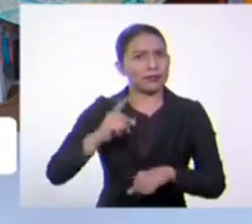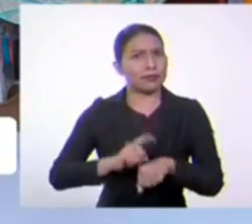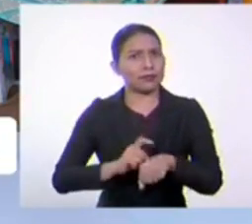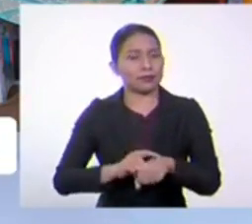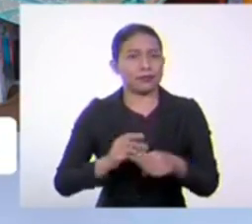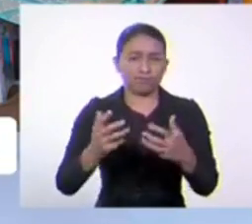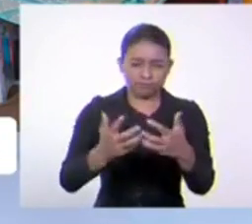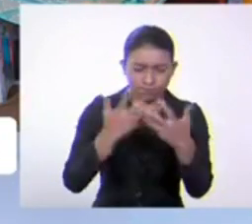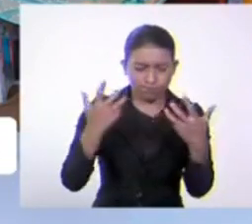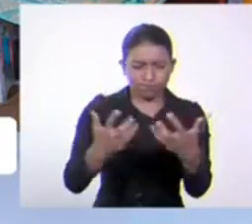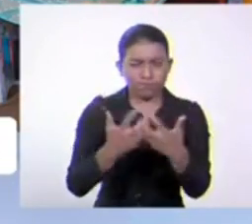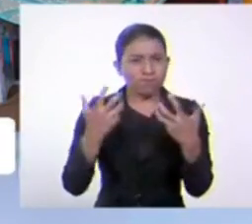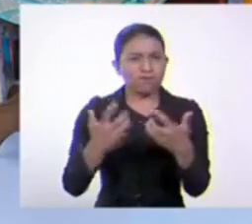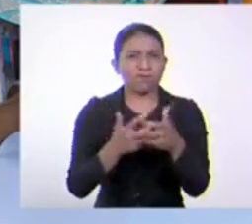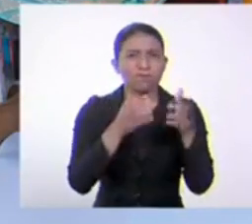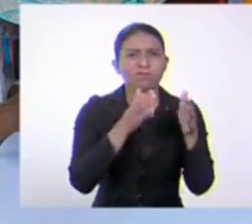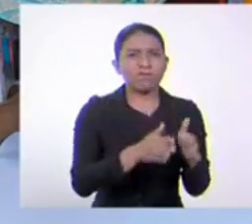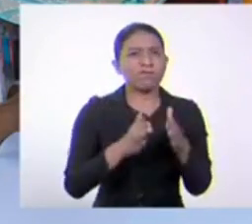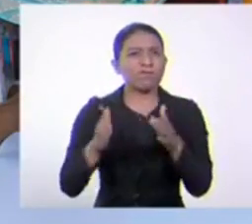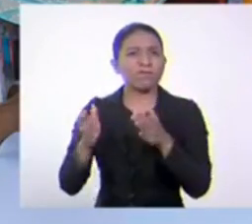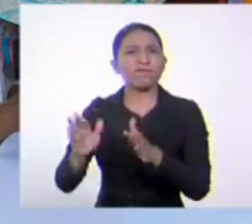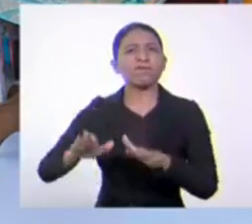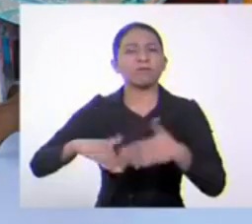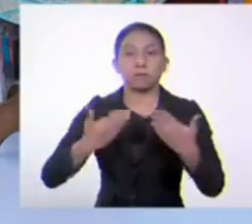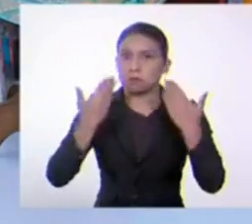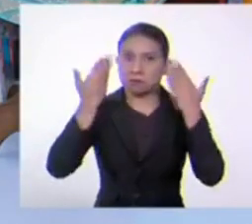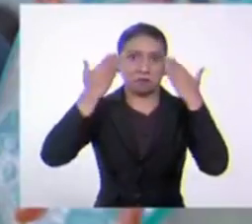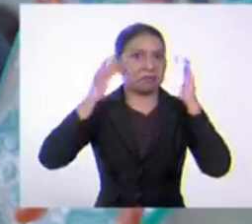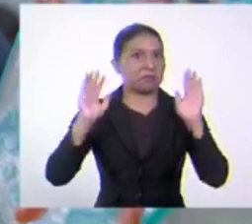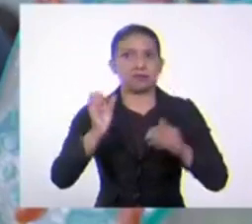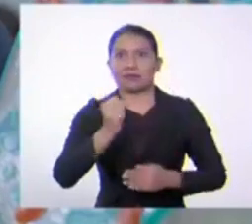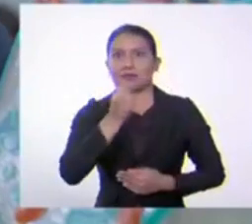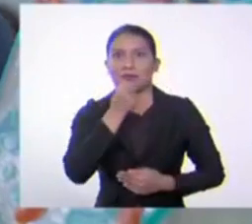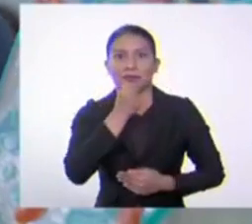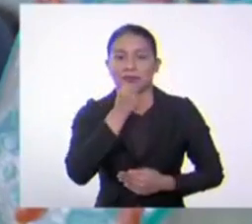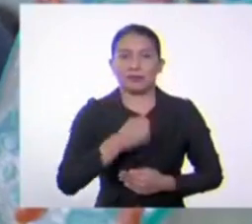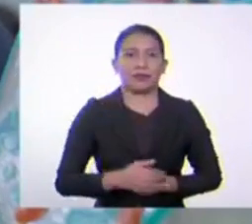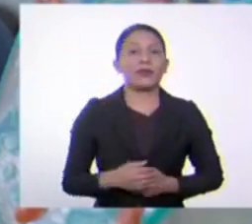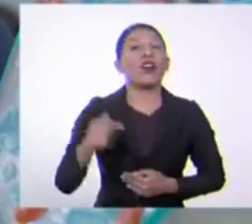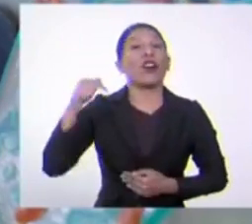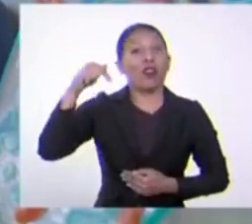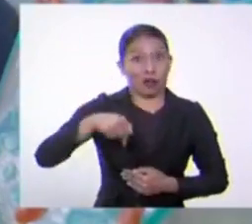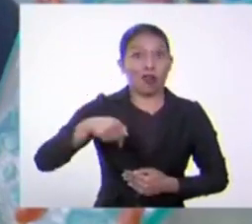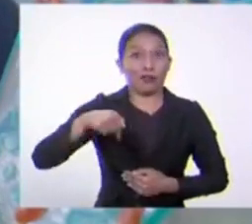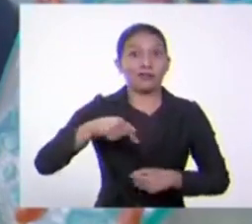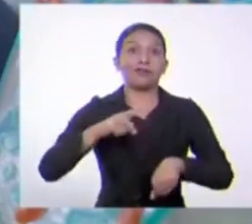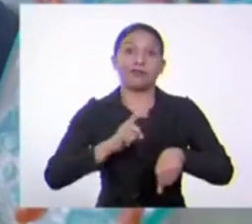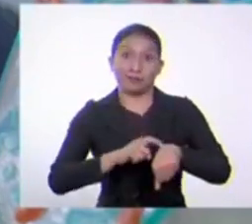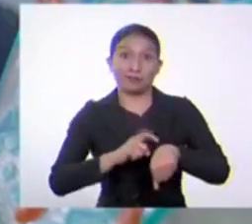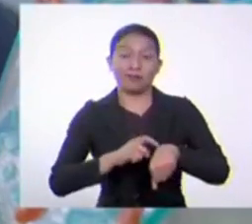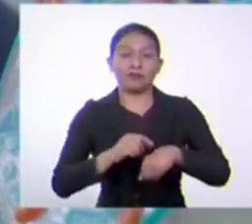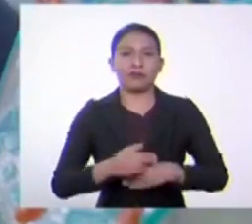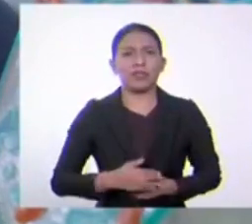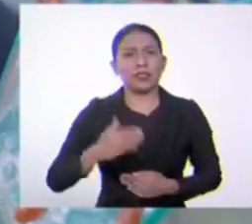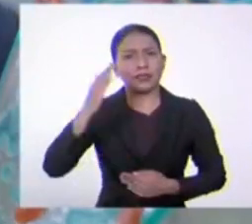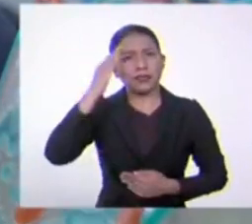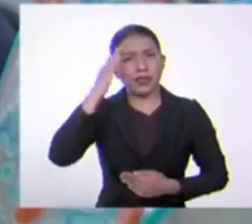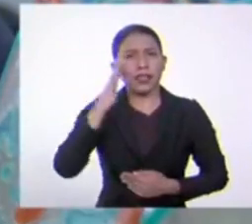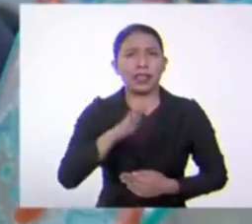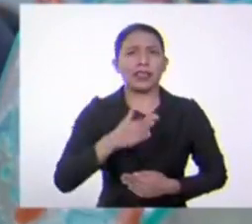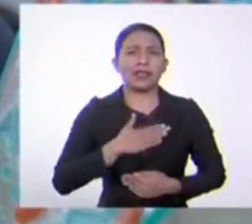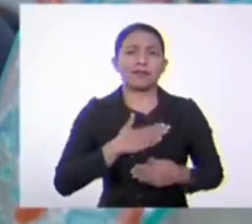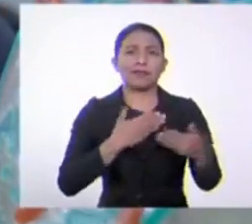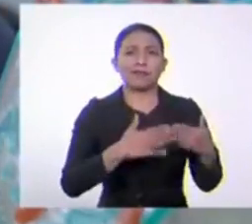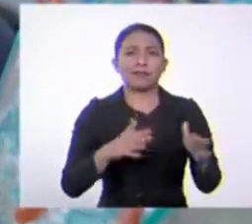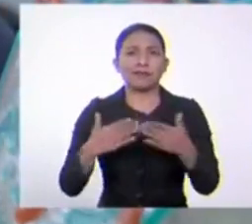investigaron los niveles de organización sin saberlo todavía. Ahora, en la actualidad, conocemos que hay diferentes